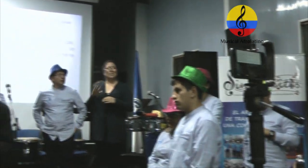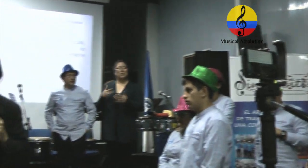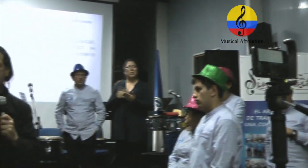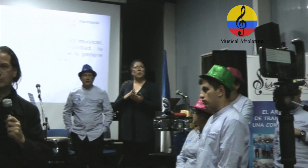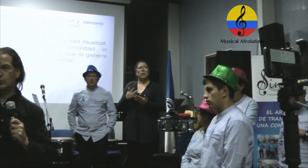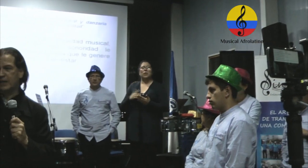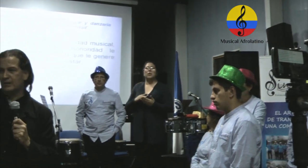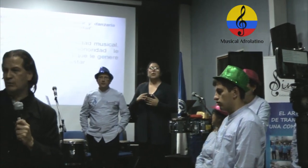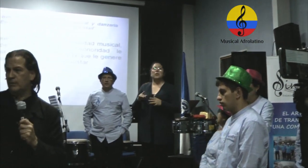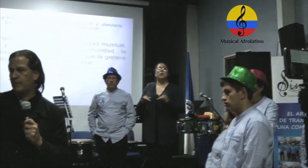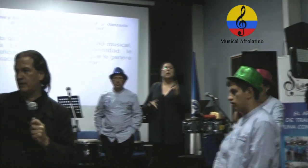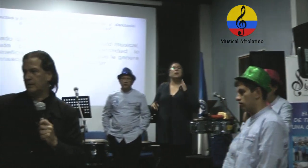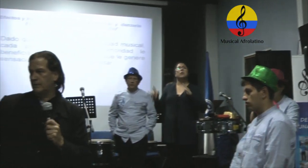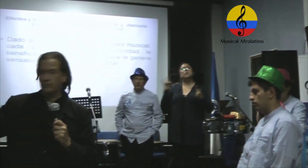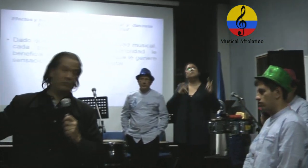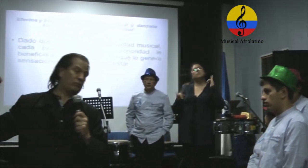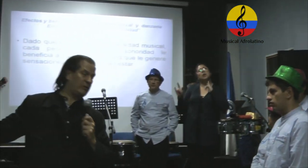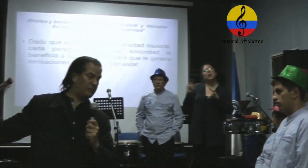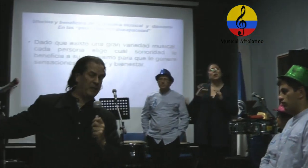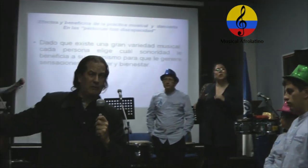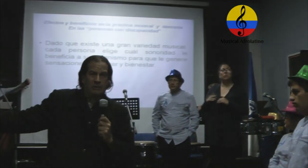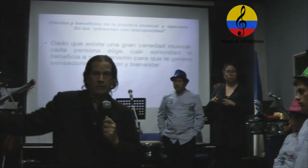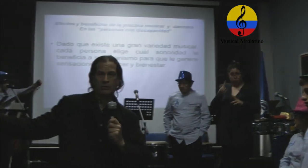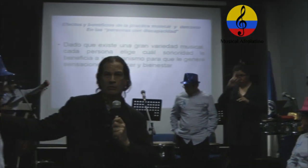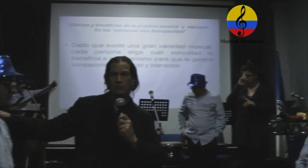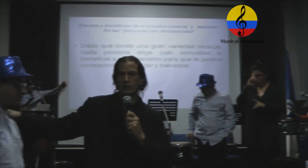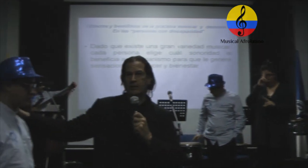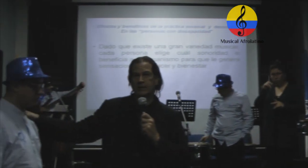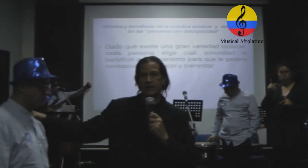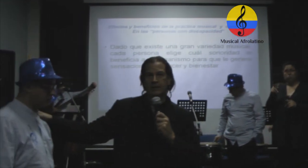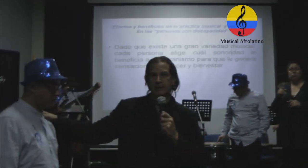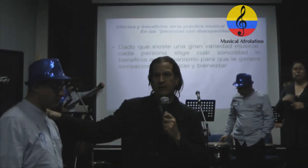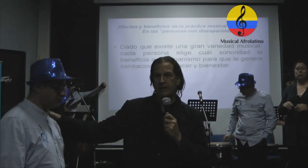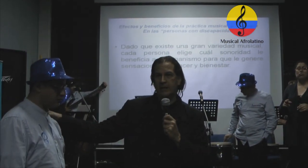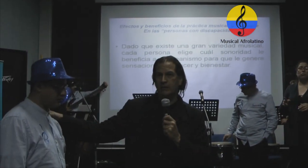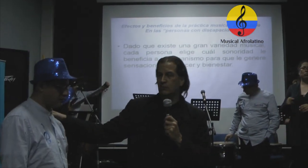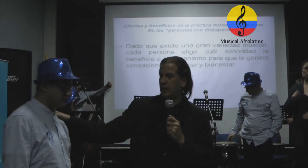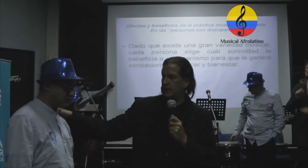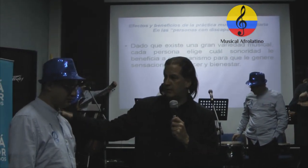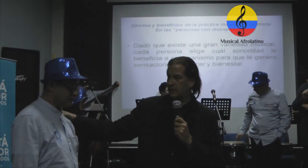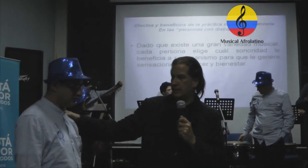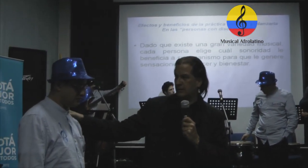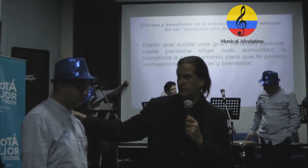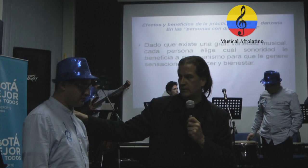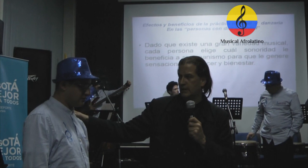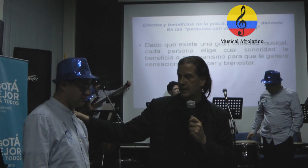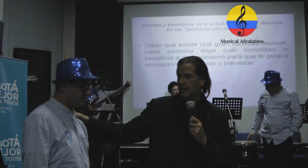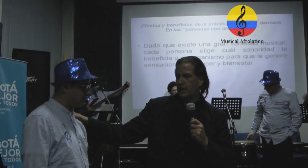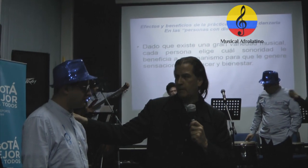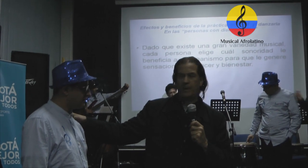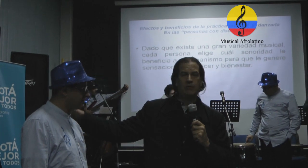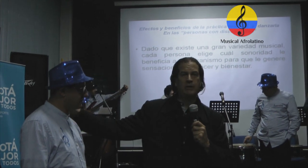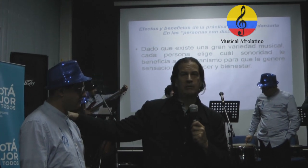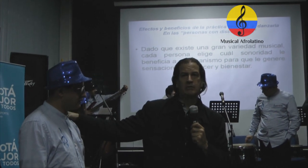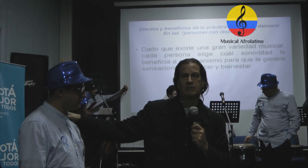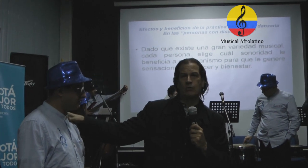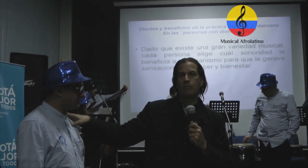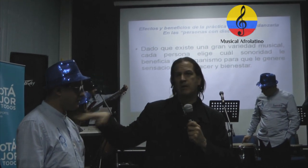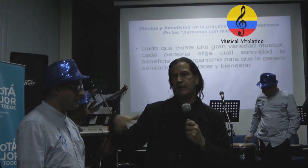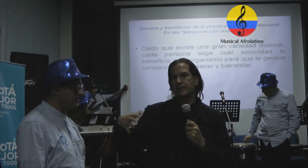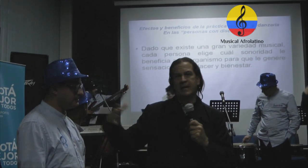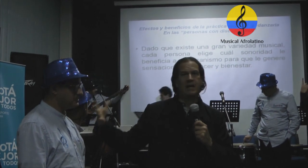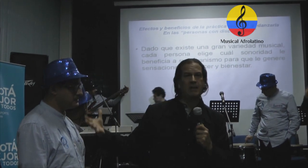anden escuchando y con todo respeto, porque yo no se trata de descalificar ningún género ni esa cosa. pero